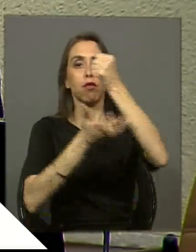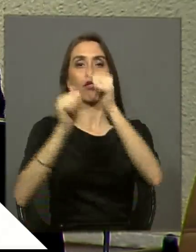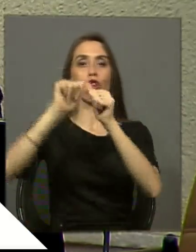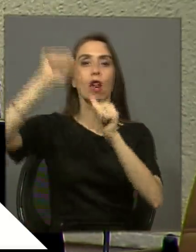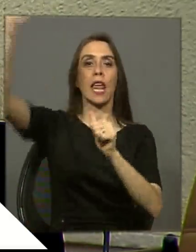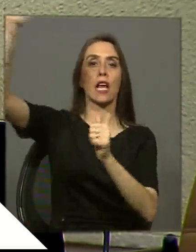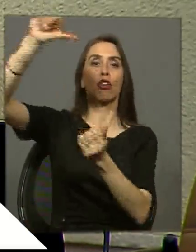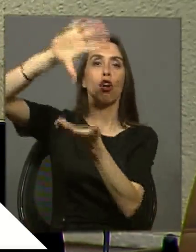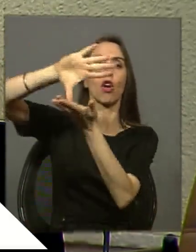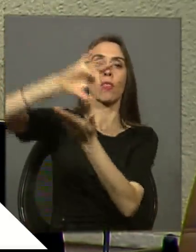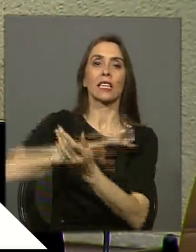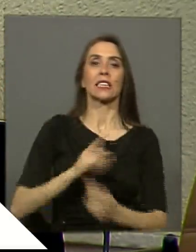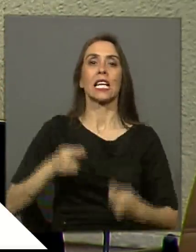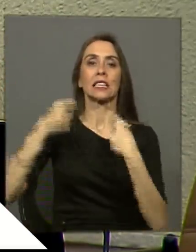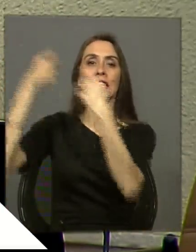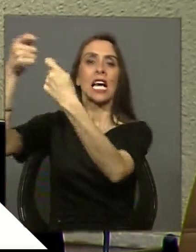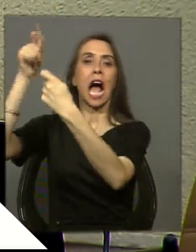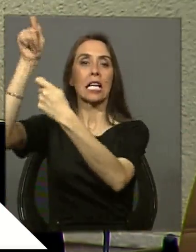posible